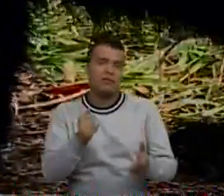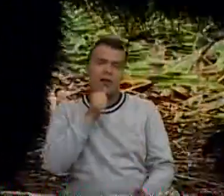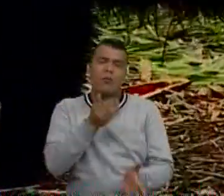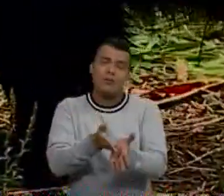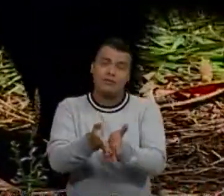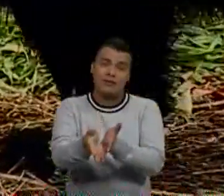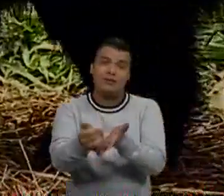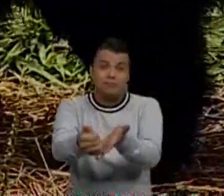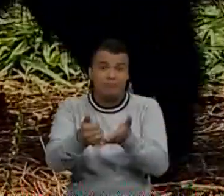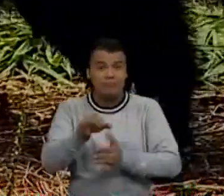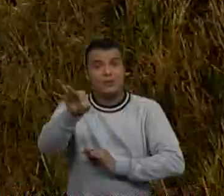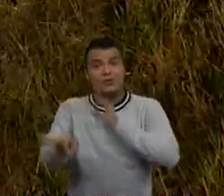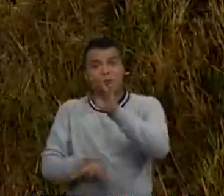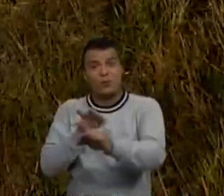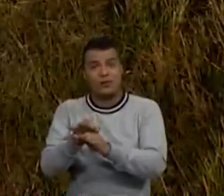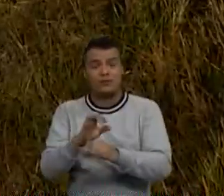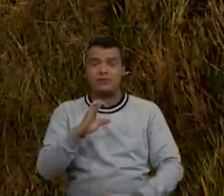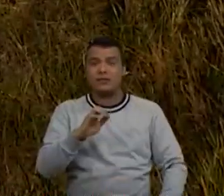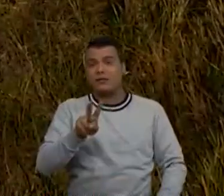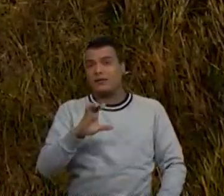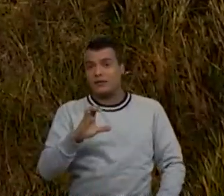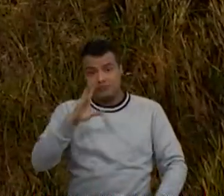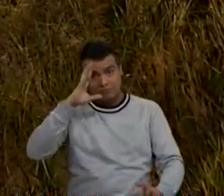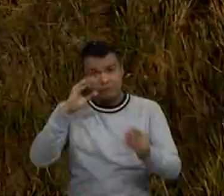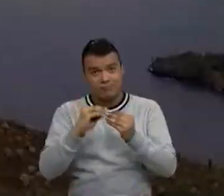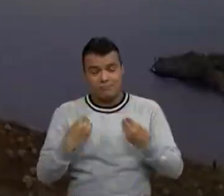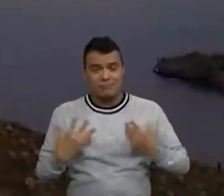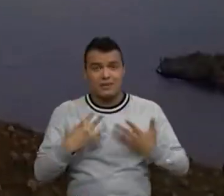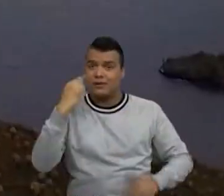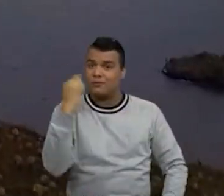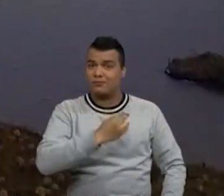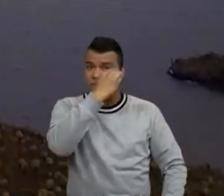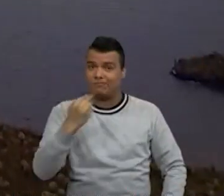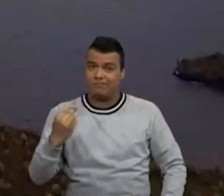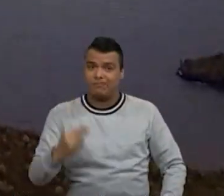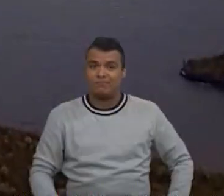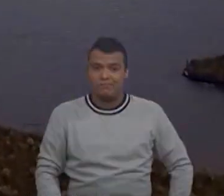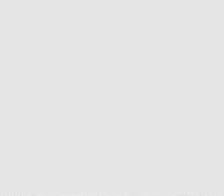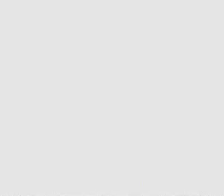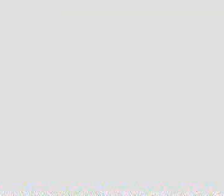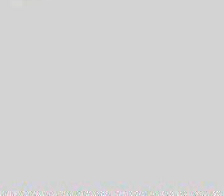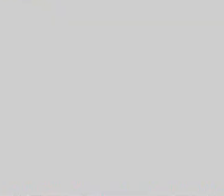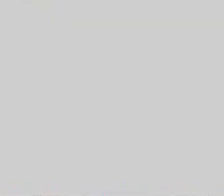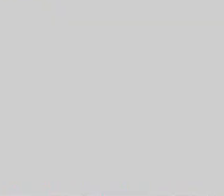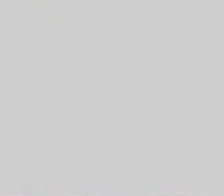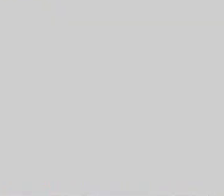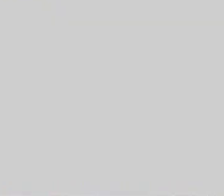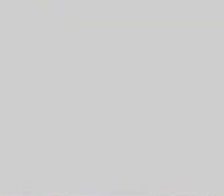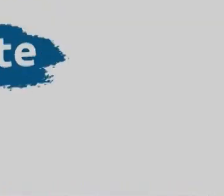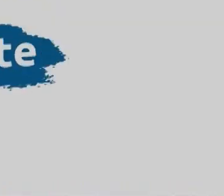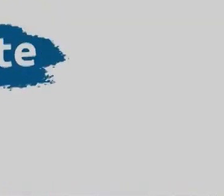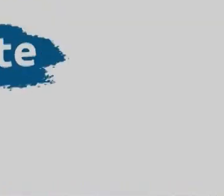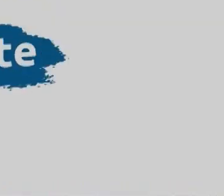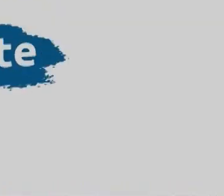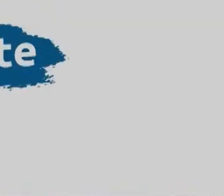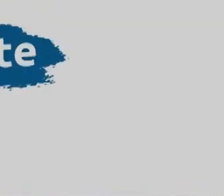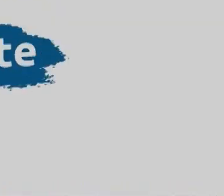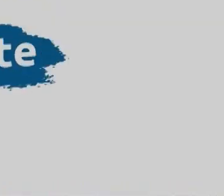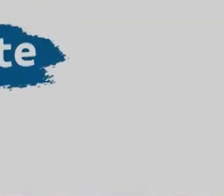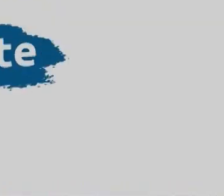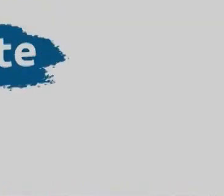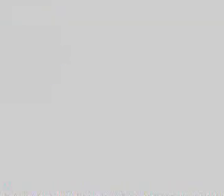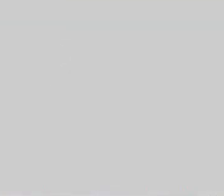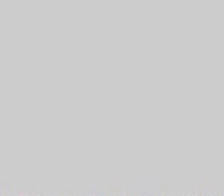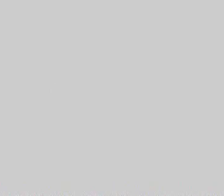de mamíferos. Que nunca nos falte el agua. Ayúdanos a conservarlos. CVC, más cerca de